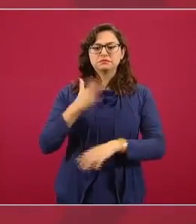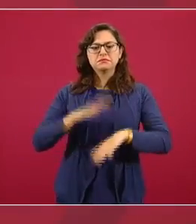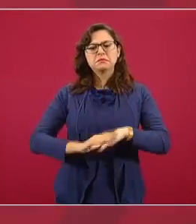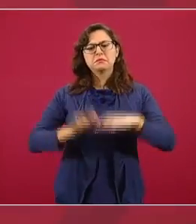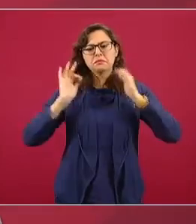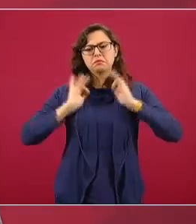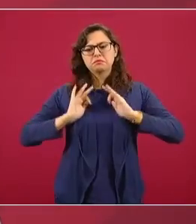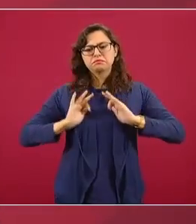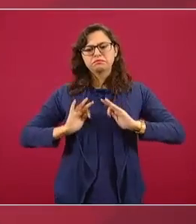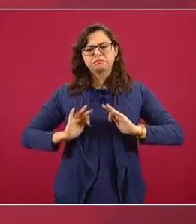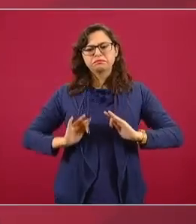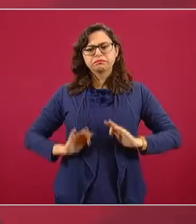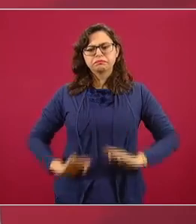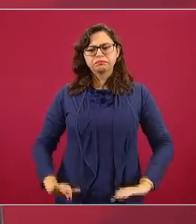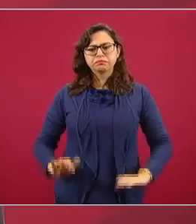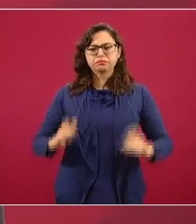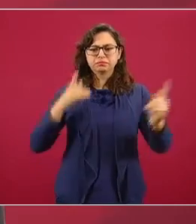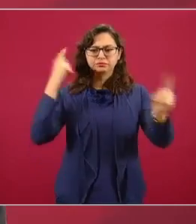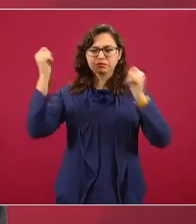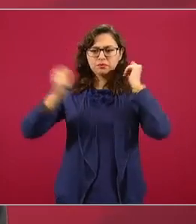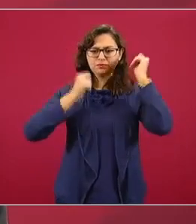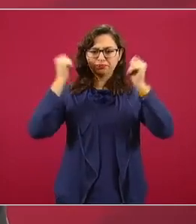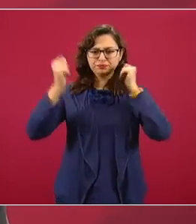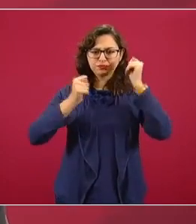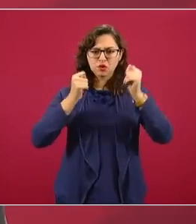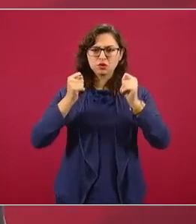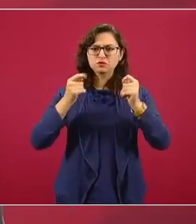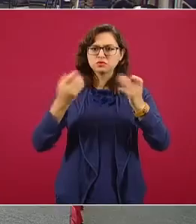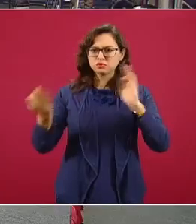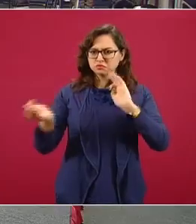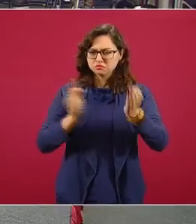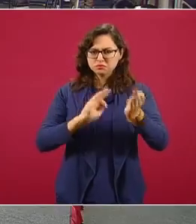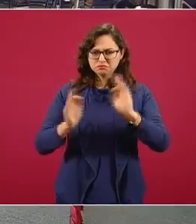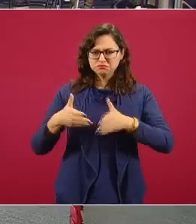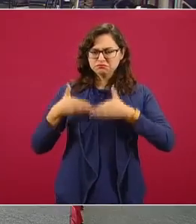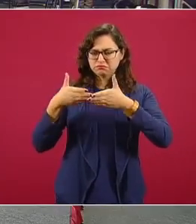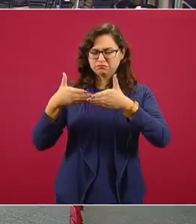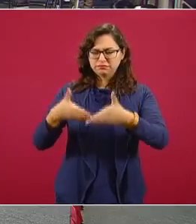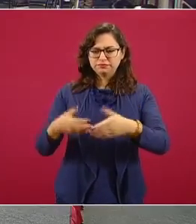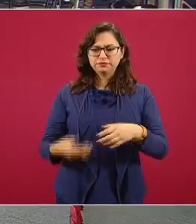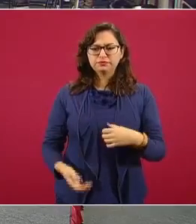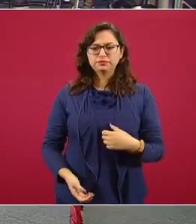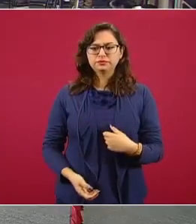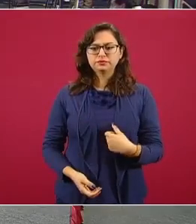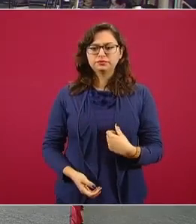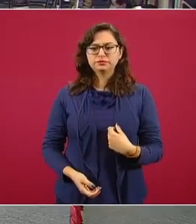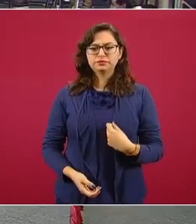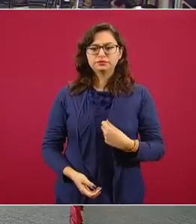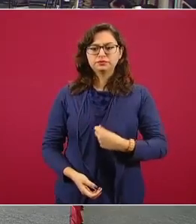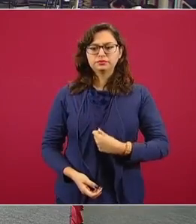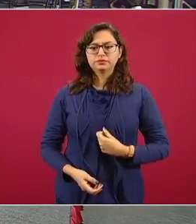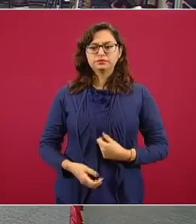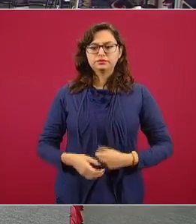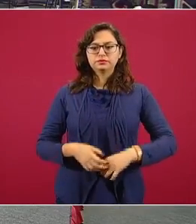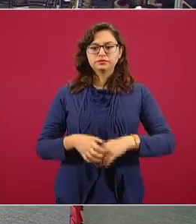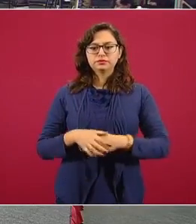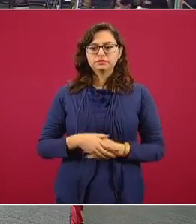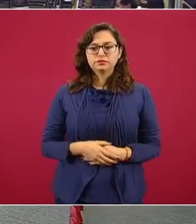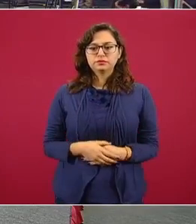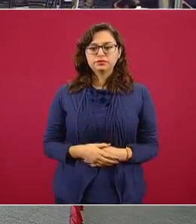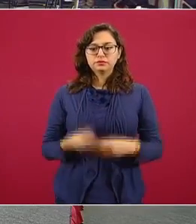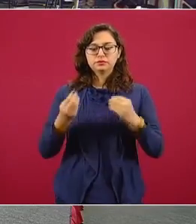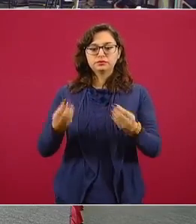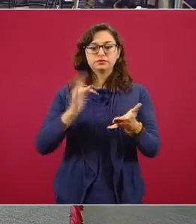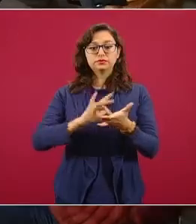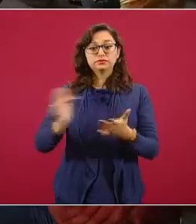disfrutar más de los centros turísticos donde hay puertos. Claro. Okay. Muchas gracias, señor Sí. presidente. Yo me tengo que ir